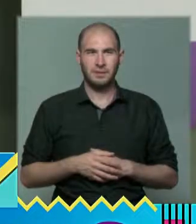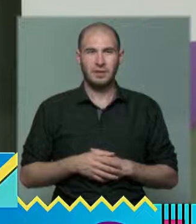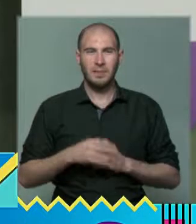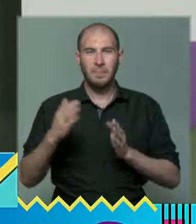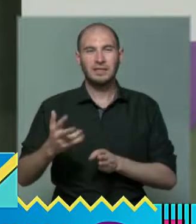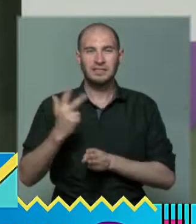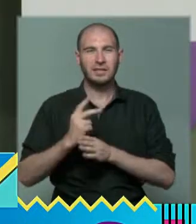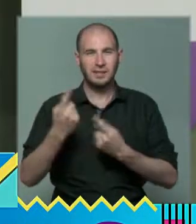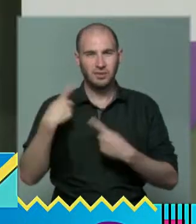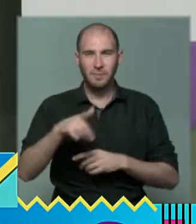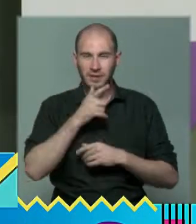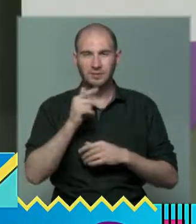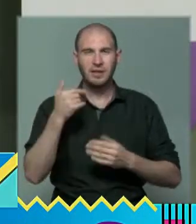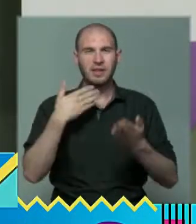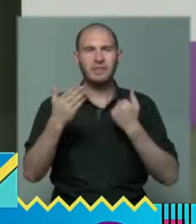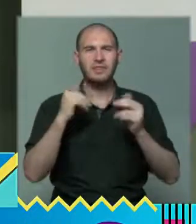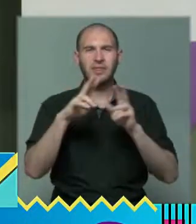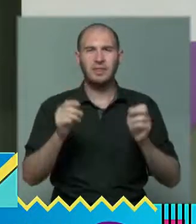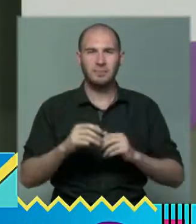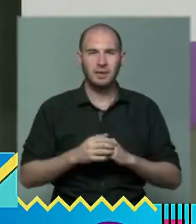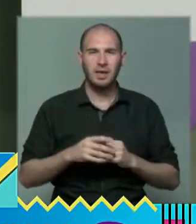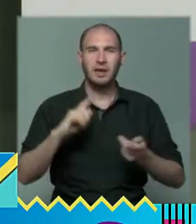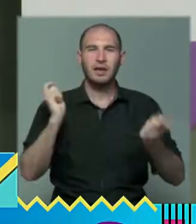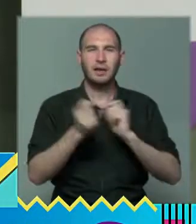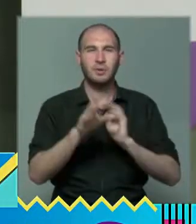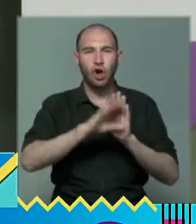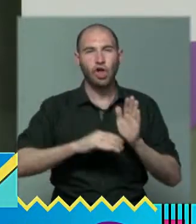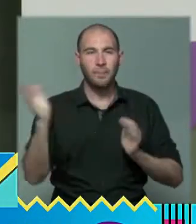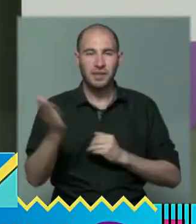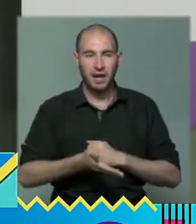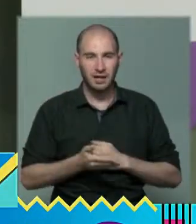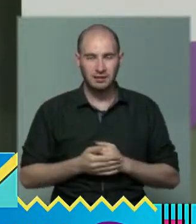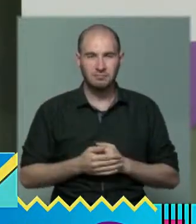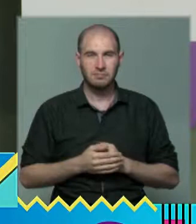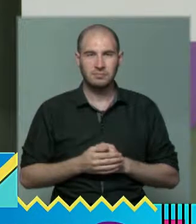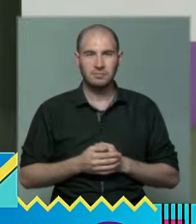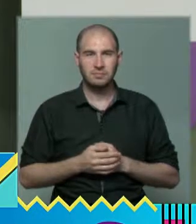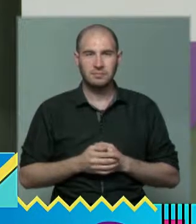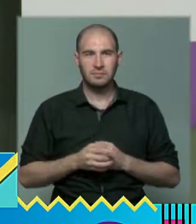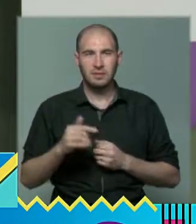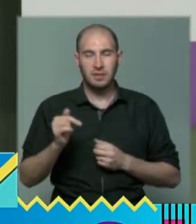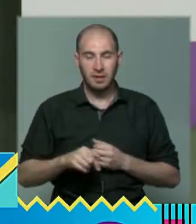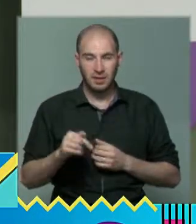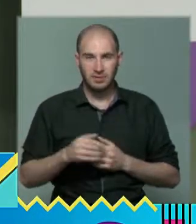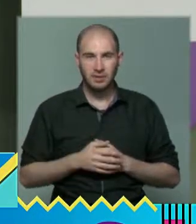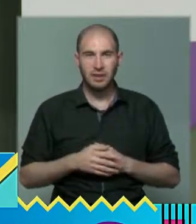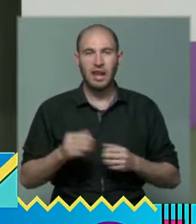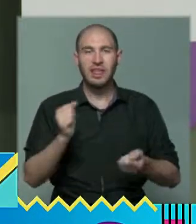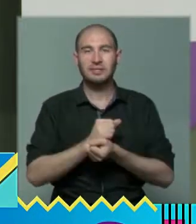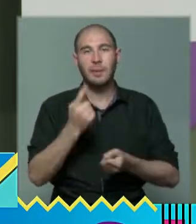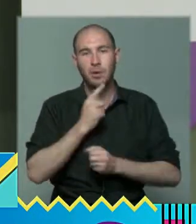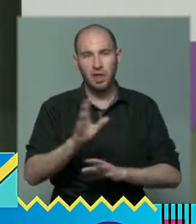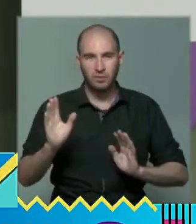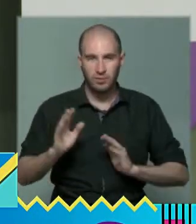Tercer bloque de Distintos Parecidos, estamos hablando sobre justamente la reforma del Código Penal y nos hemos situado ya justamente en la libertad